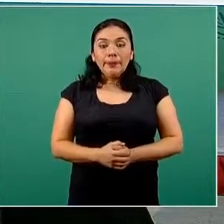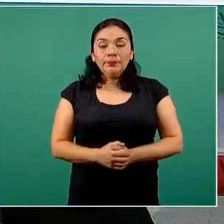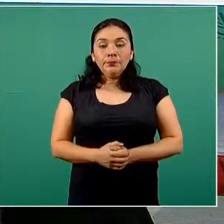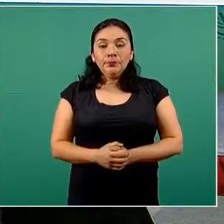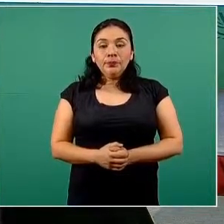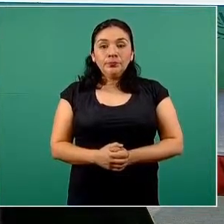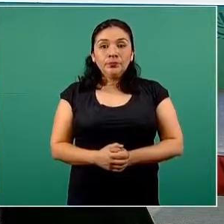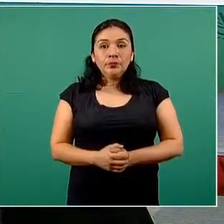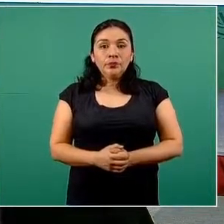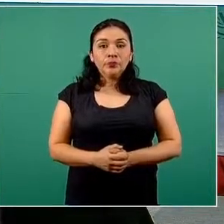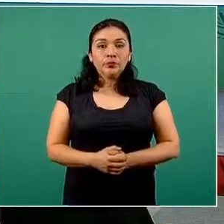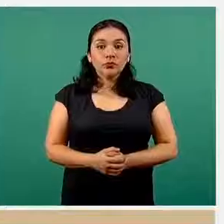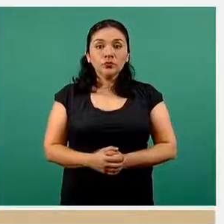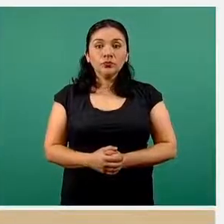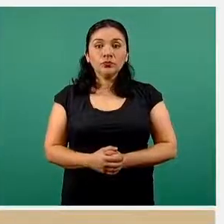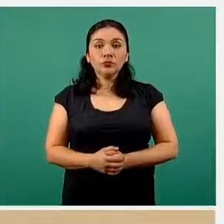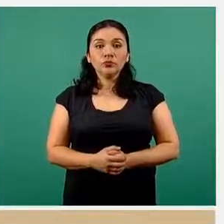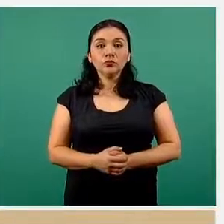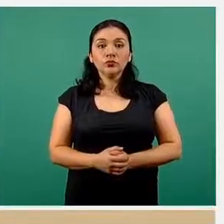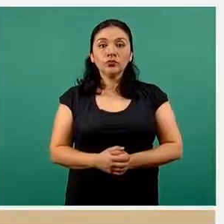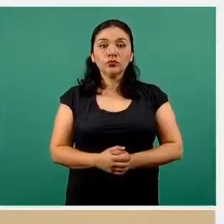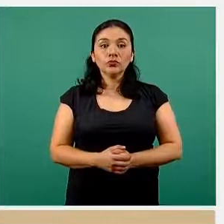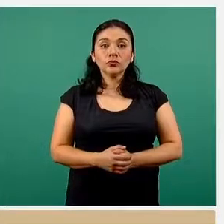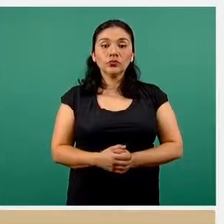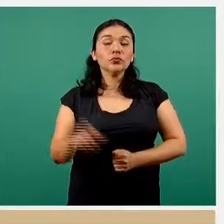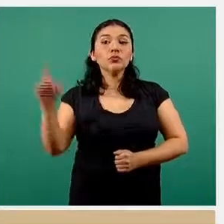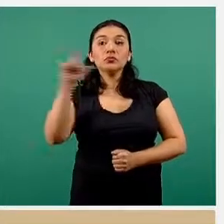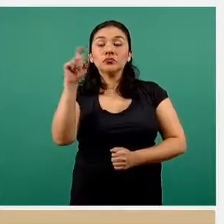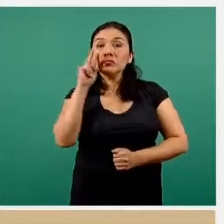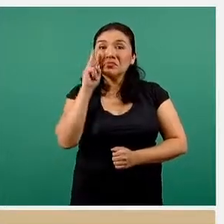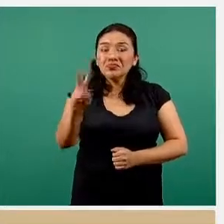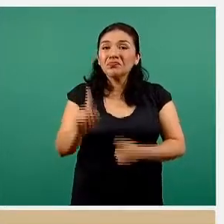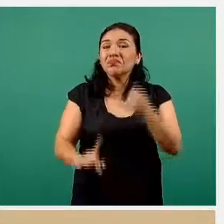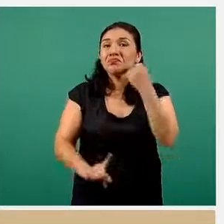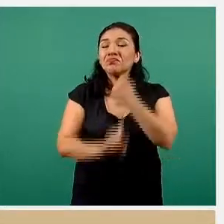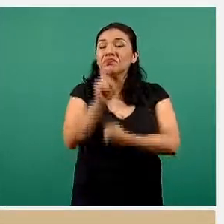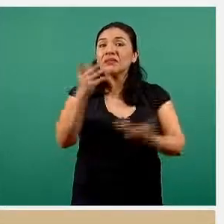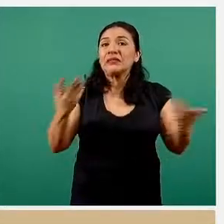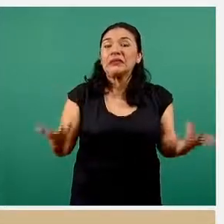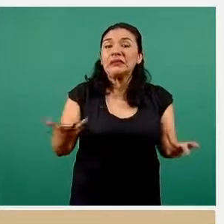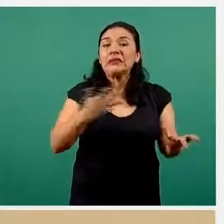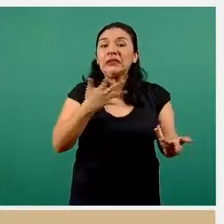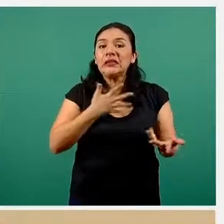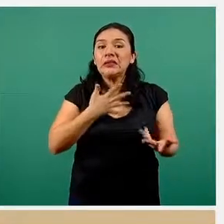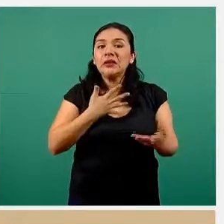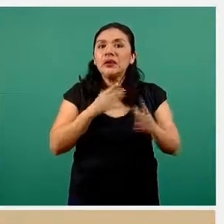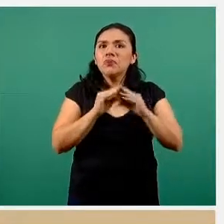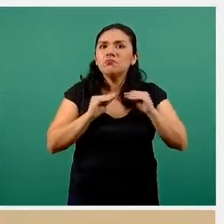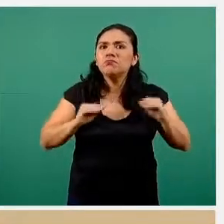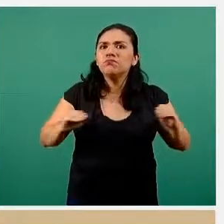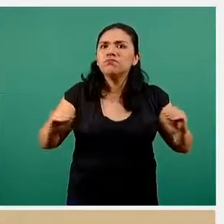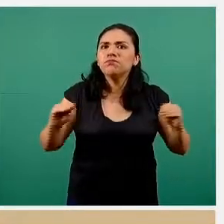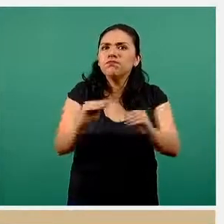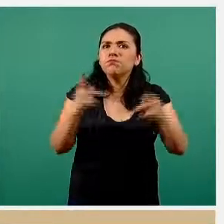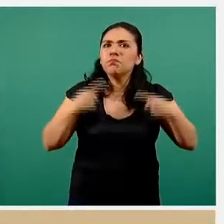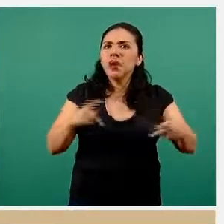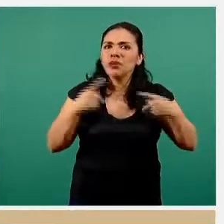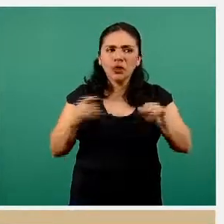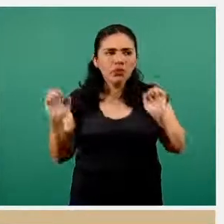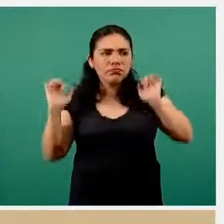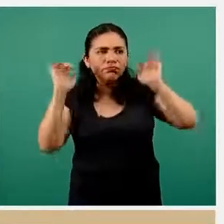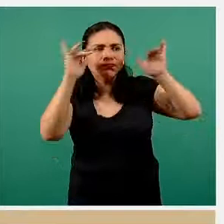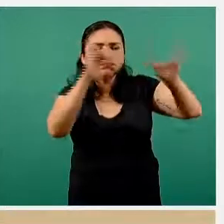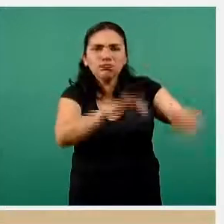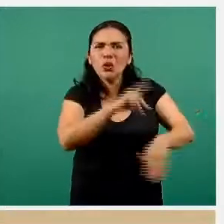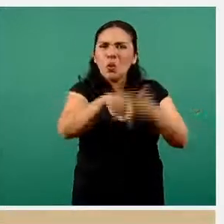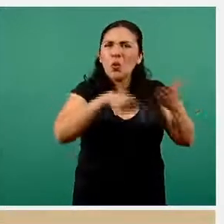No todo es COVID. Cuando empezamos a ver el tema de que empezamos a notar una gran ausencia de pacientes en